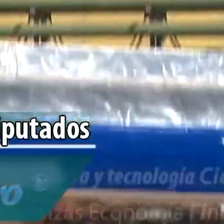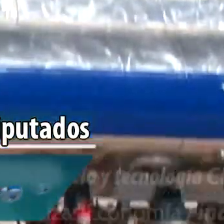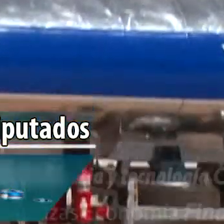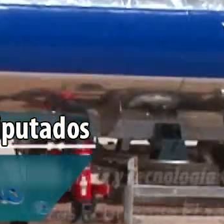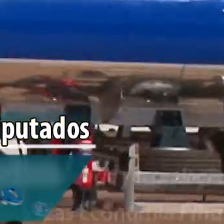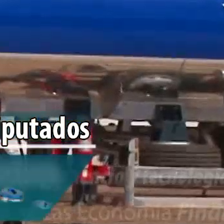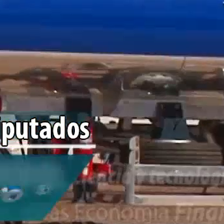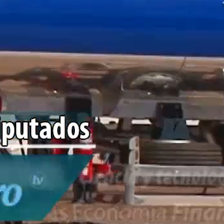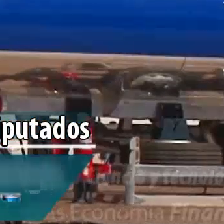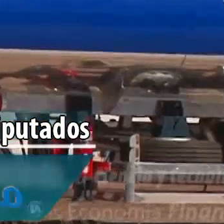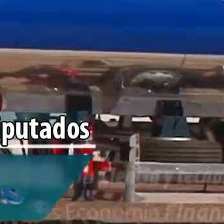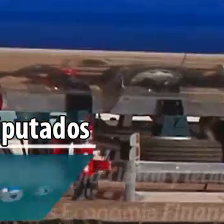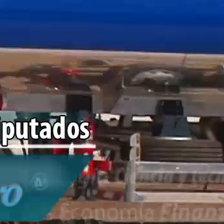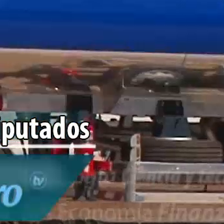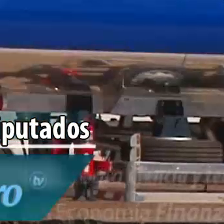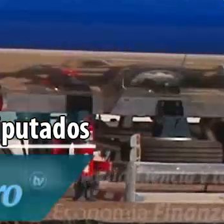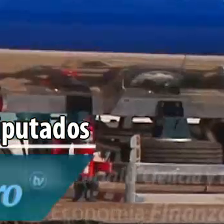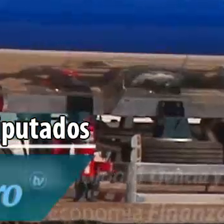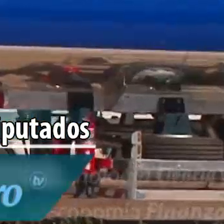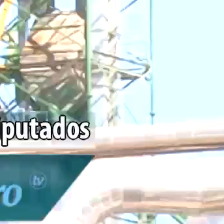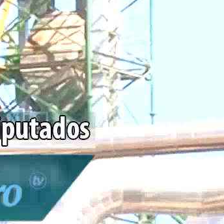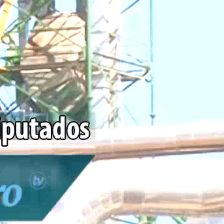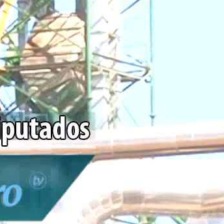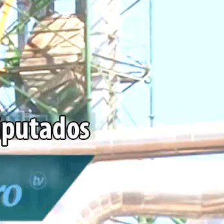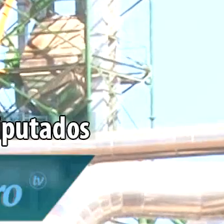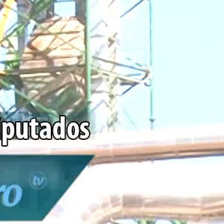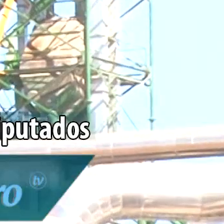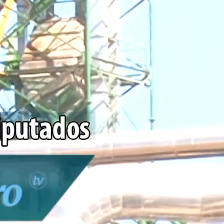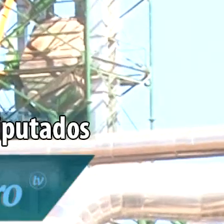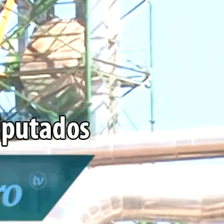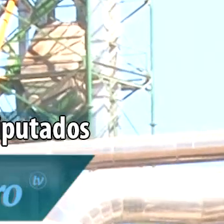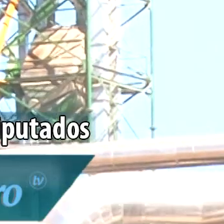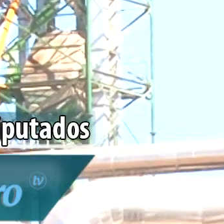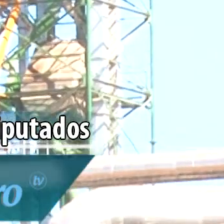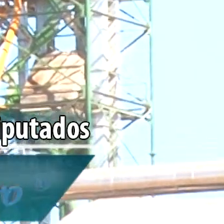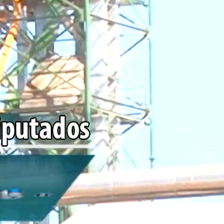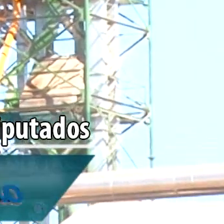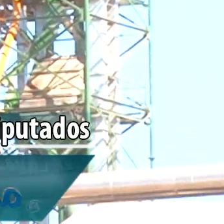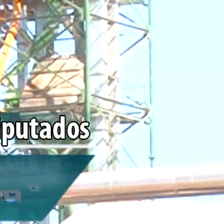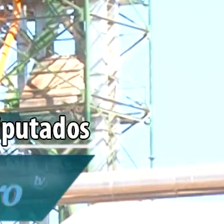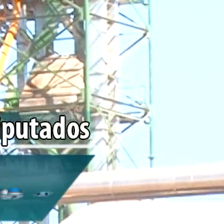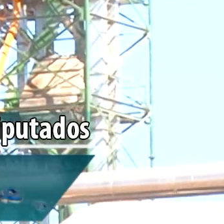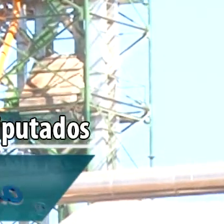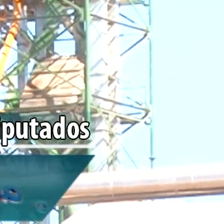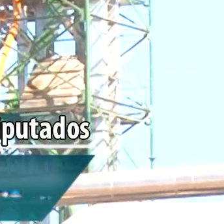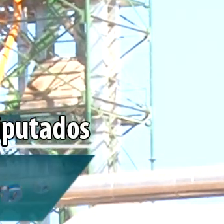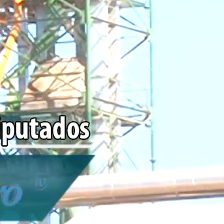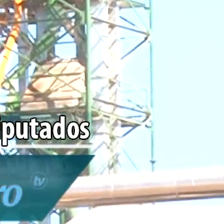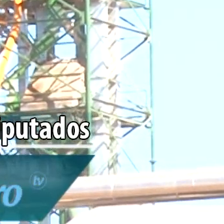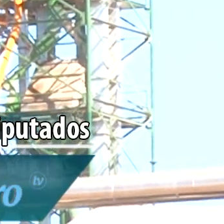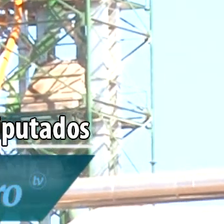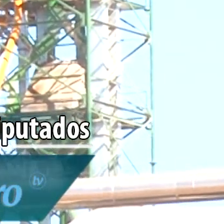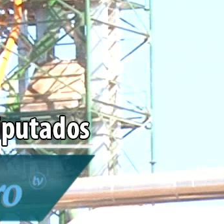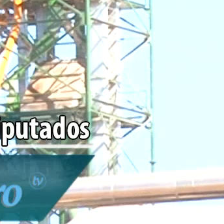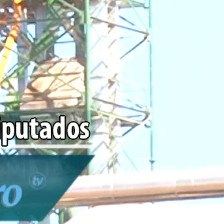estaba en 2019 a cerca del 40%. Eso se traduce claramente en pérdida de puestos de empleo,